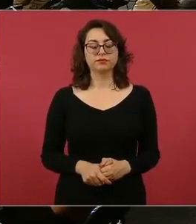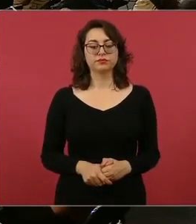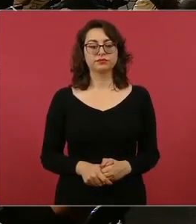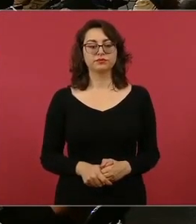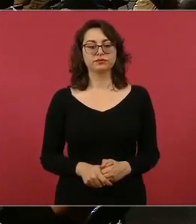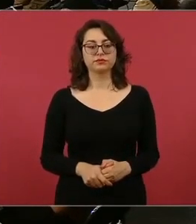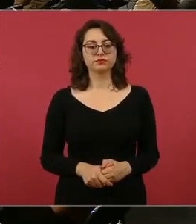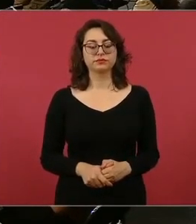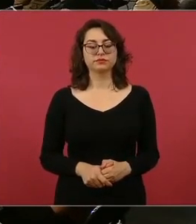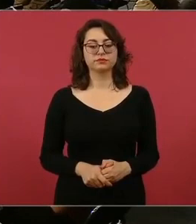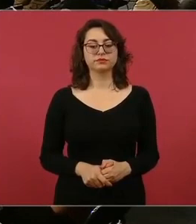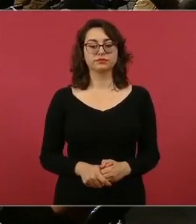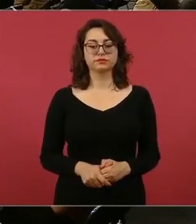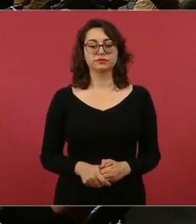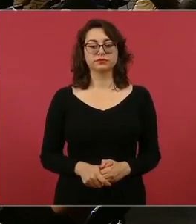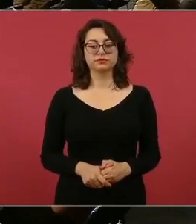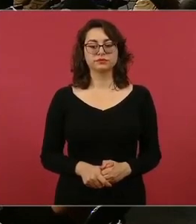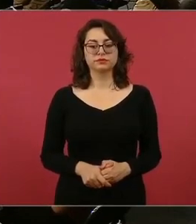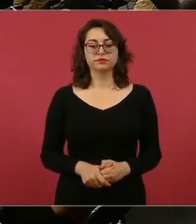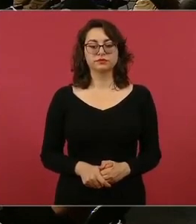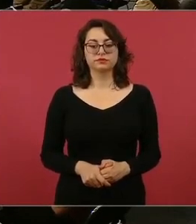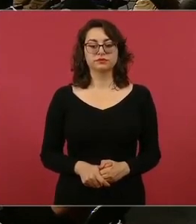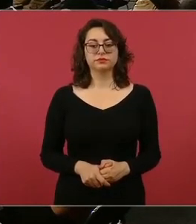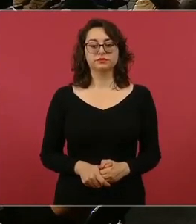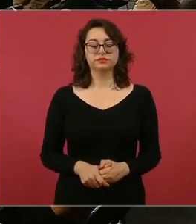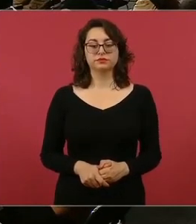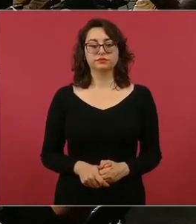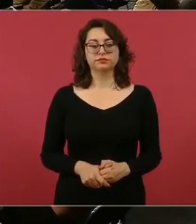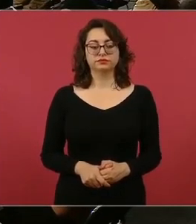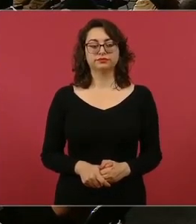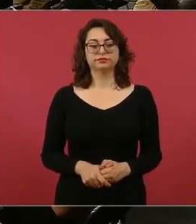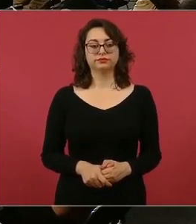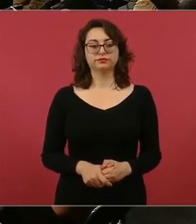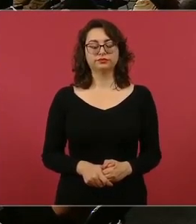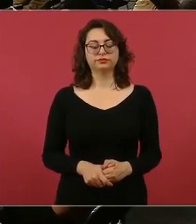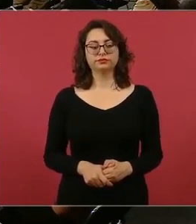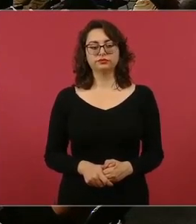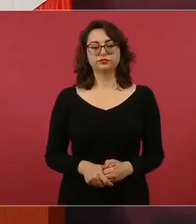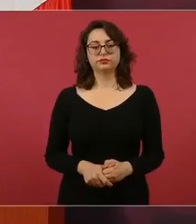Esto es un indicador de lo que estoy planteando.